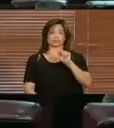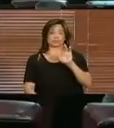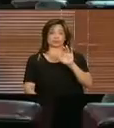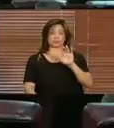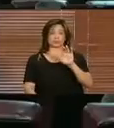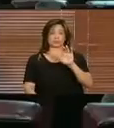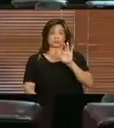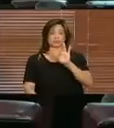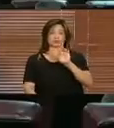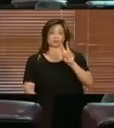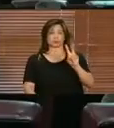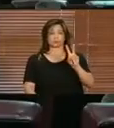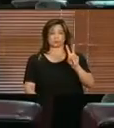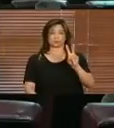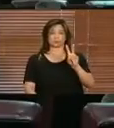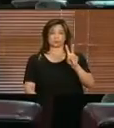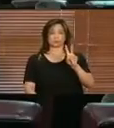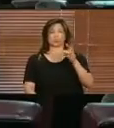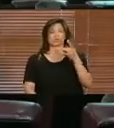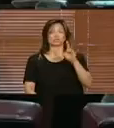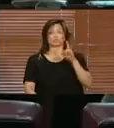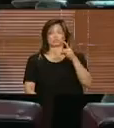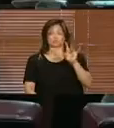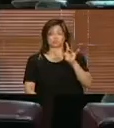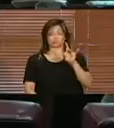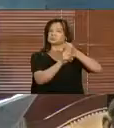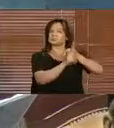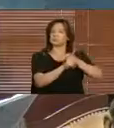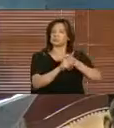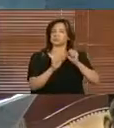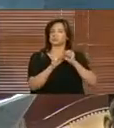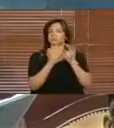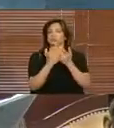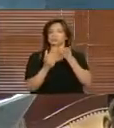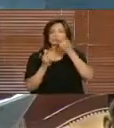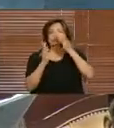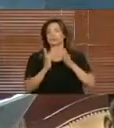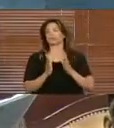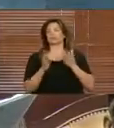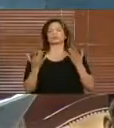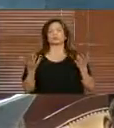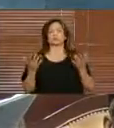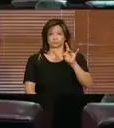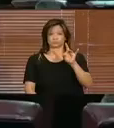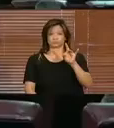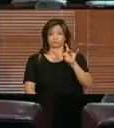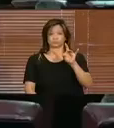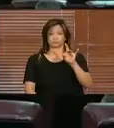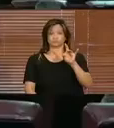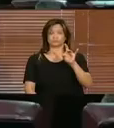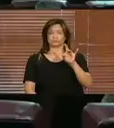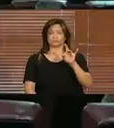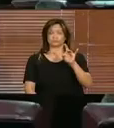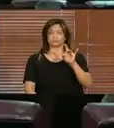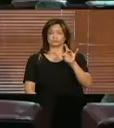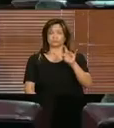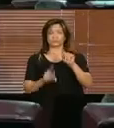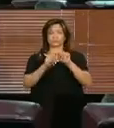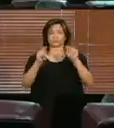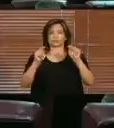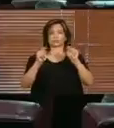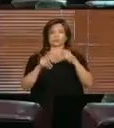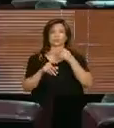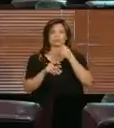convención celebrada por este partido en el 2017 los jueces del tribunal constitucional tendrán ahora que